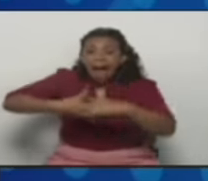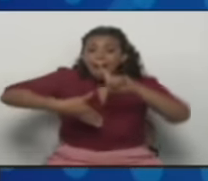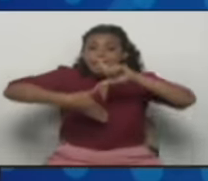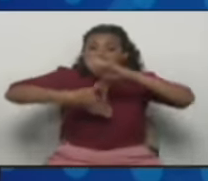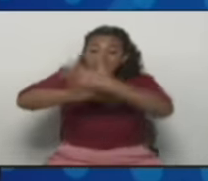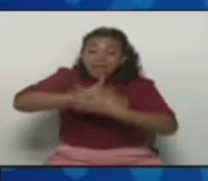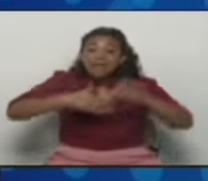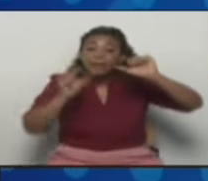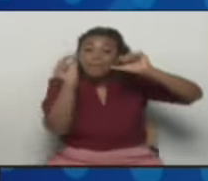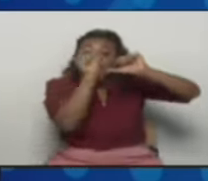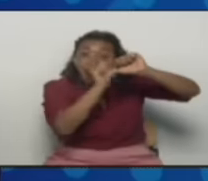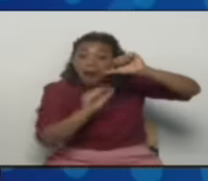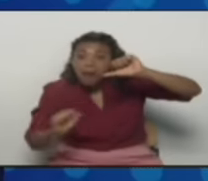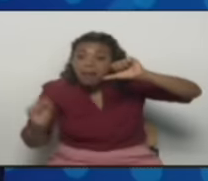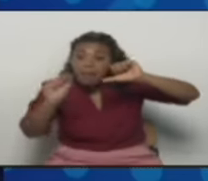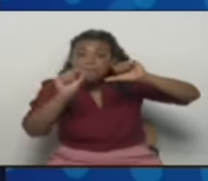Caribe,